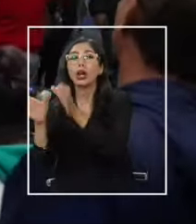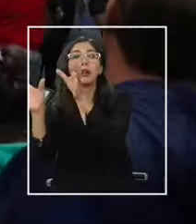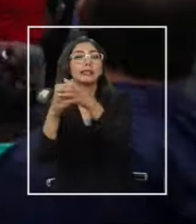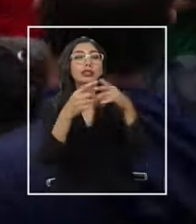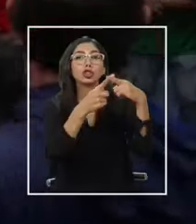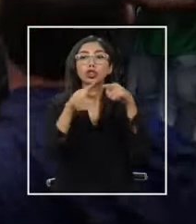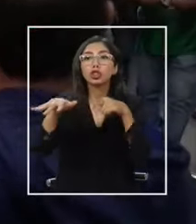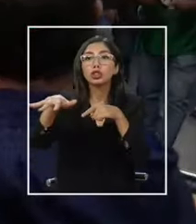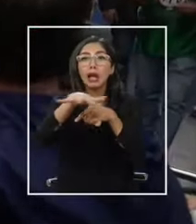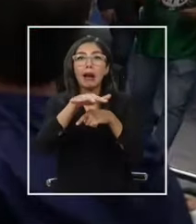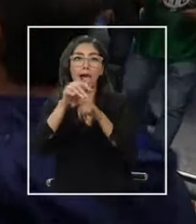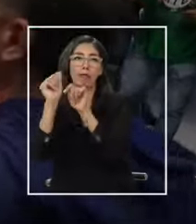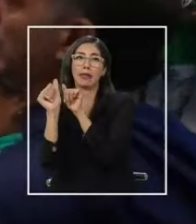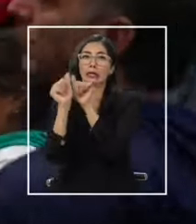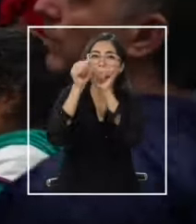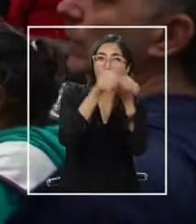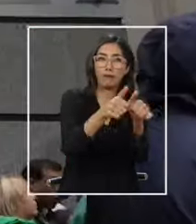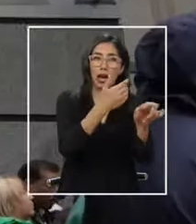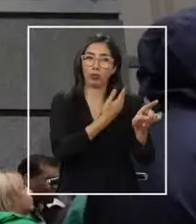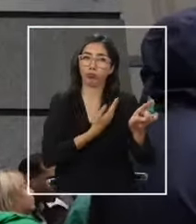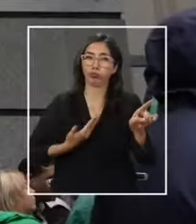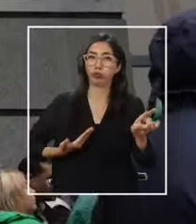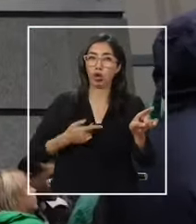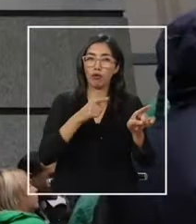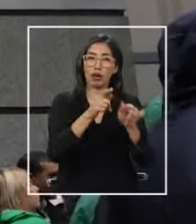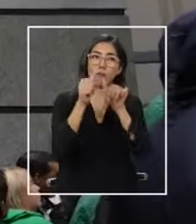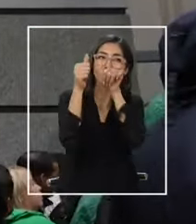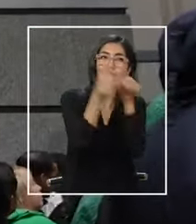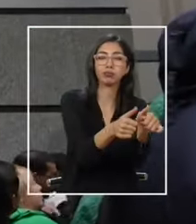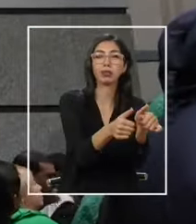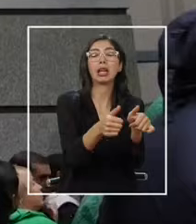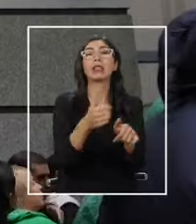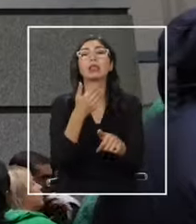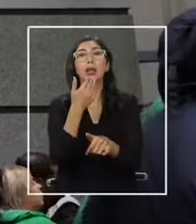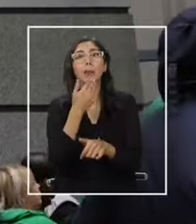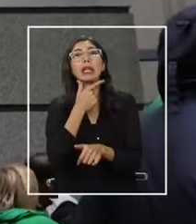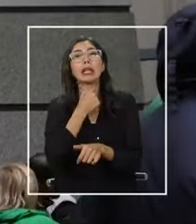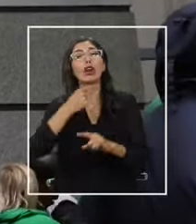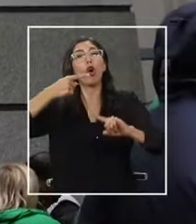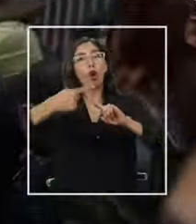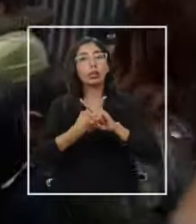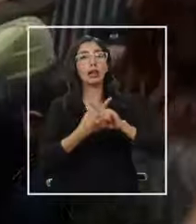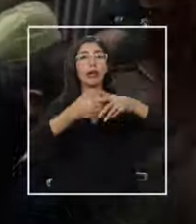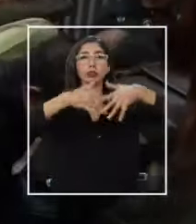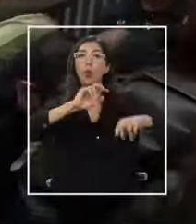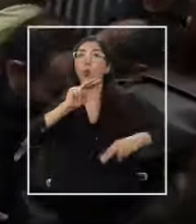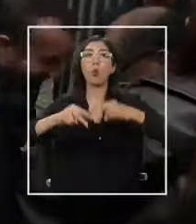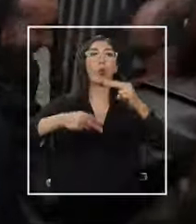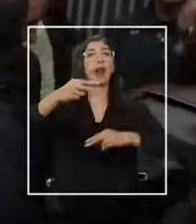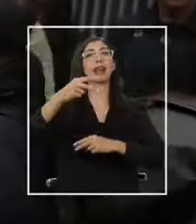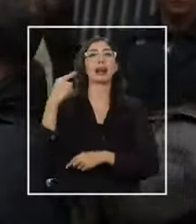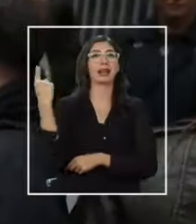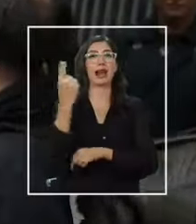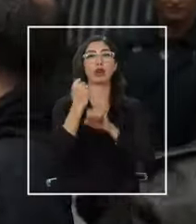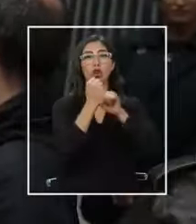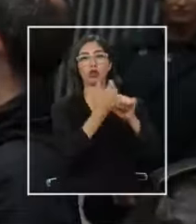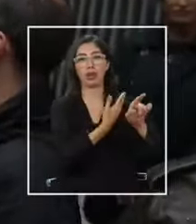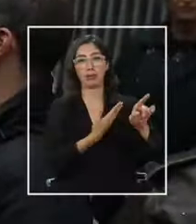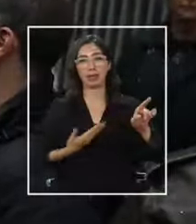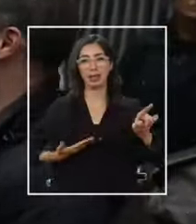insisten en desafiar a la administración del libertario y no descartan en convocar a una nueva huelga general contra Javier